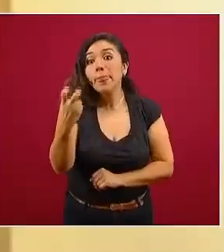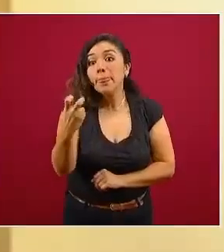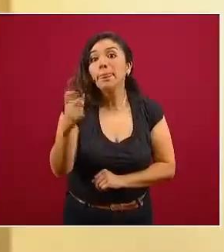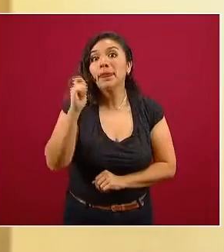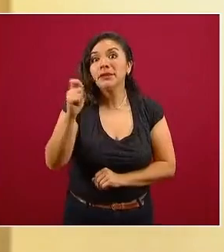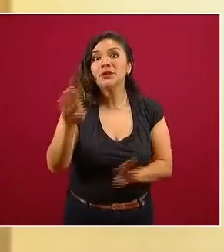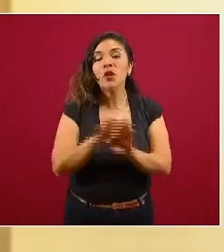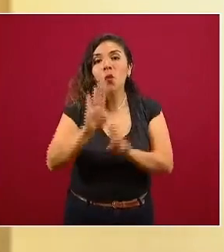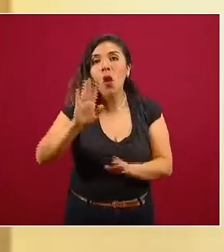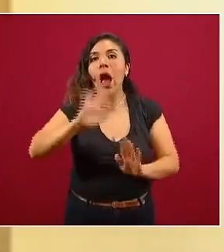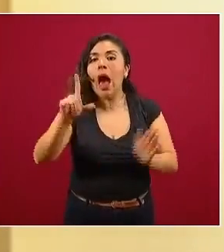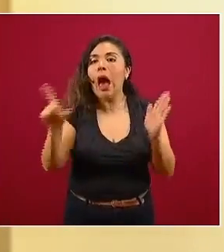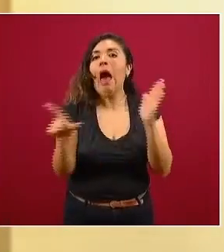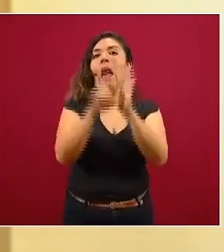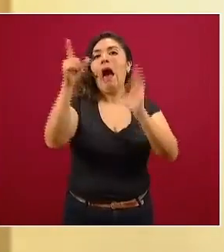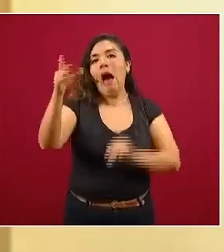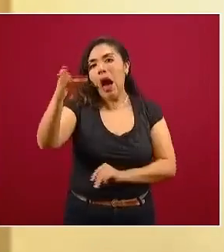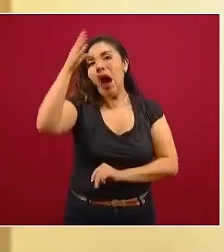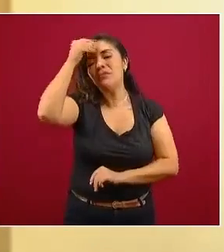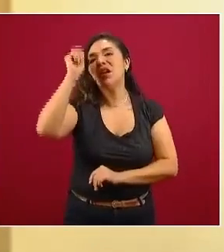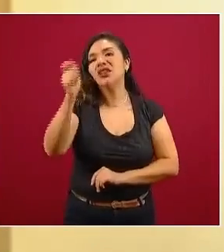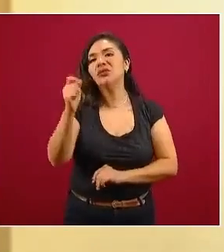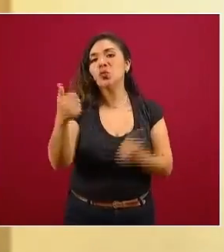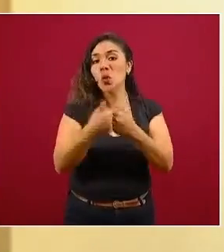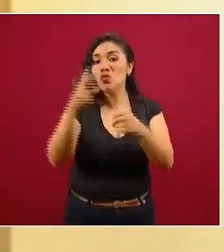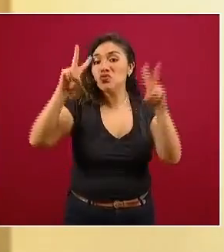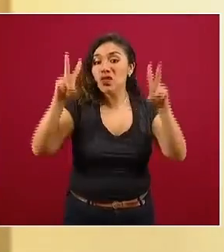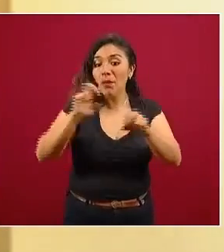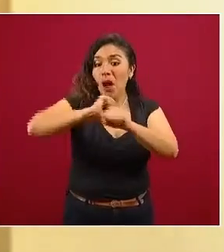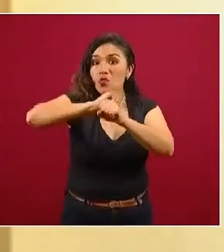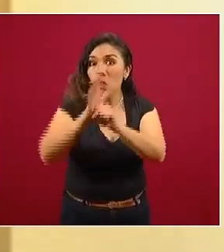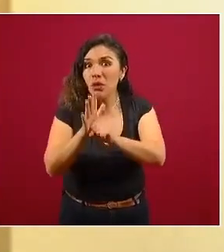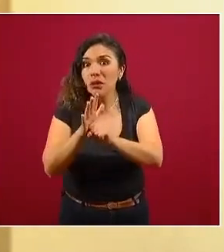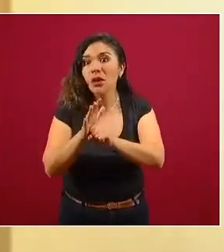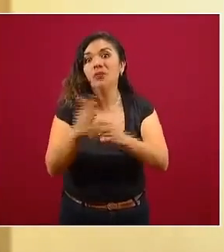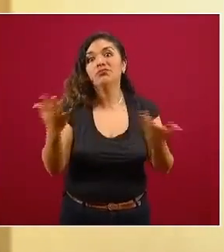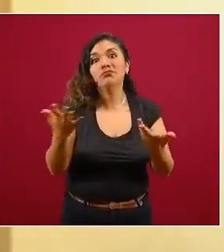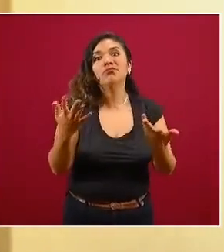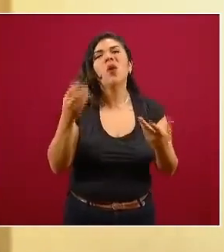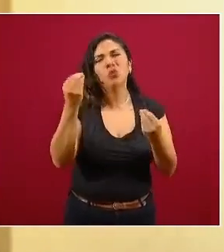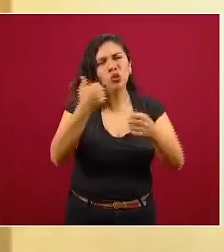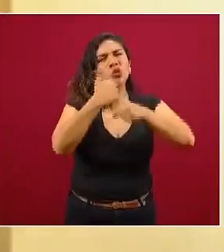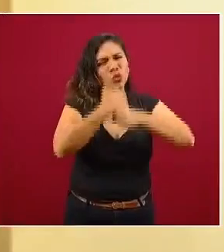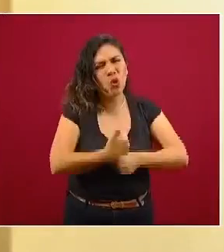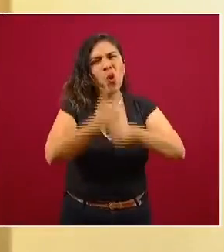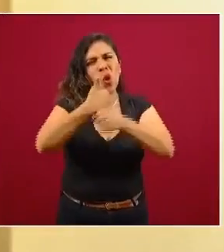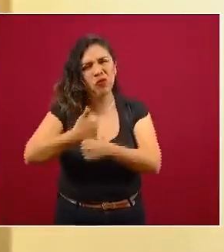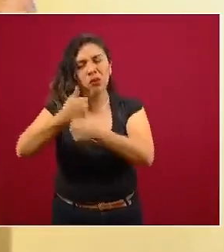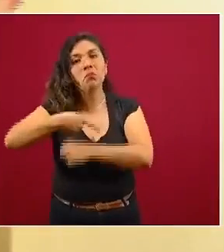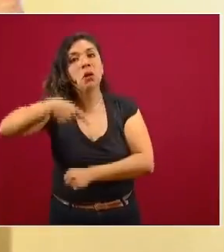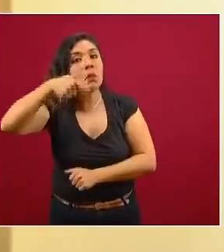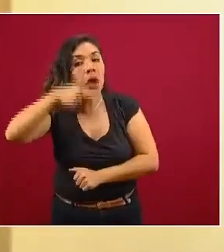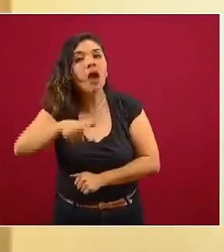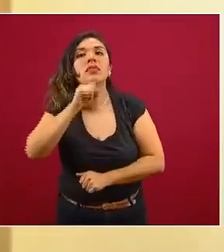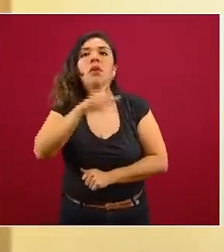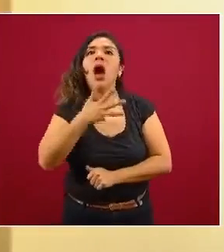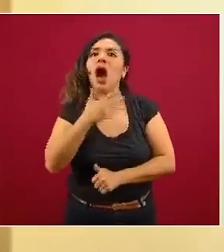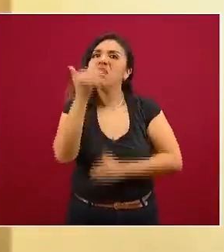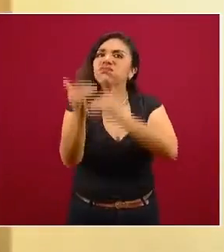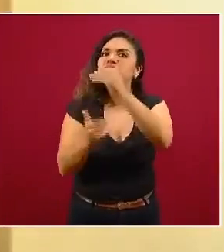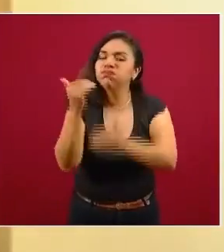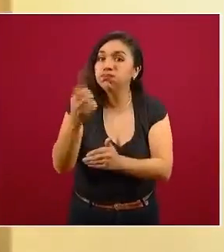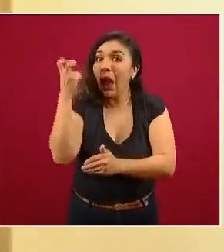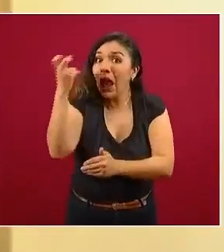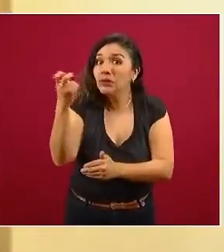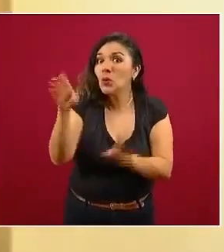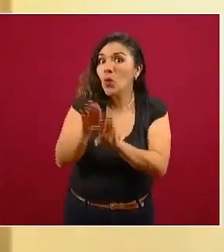de las lecciones aprendidas que nos deja COVID, nos ha dejado mucha desgracia, pero también nos ha dejado avances, y esto es un